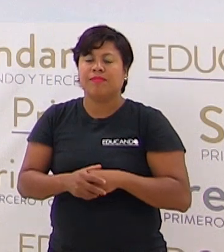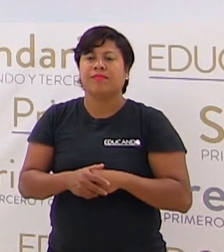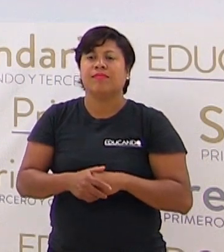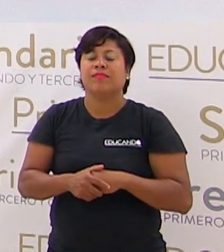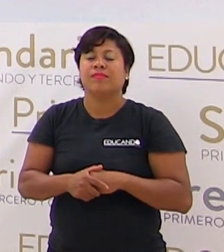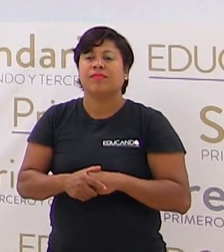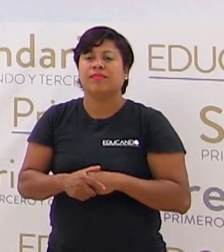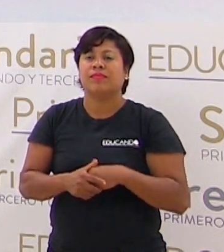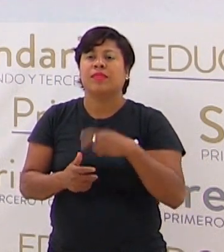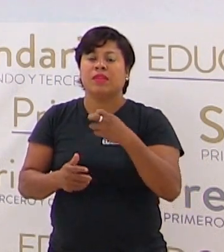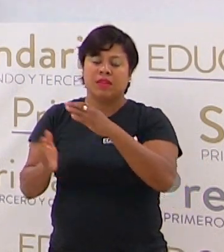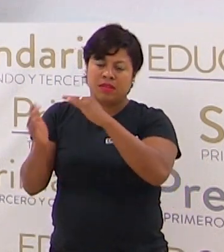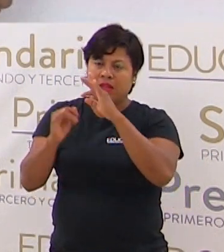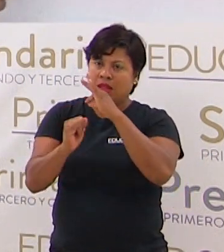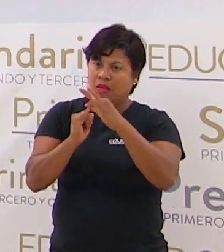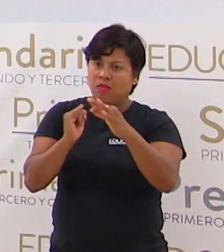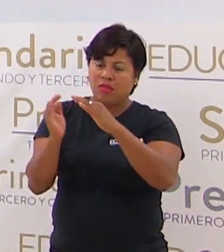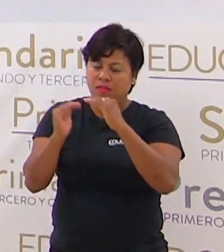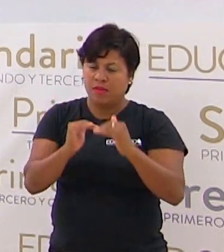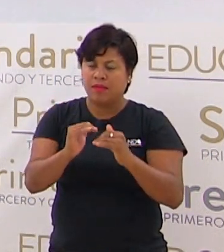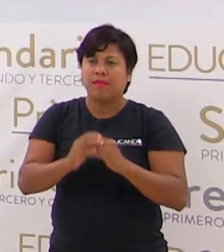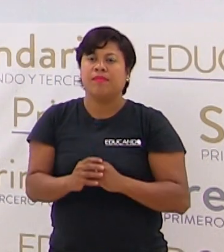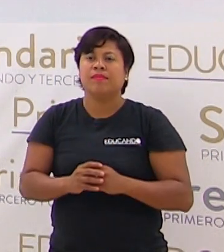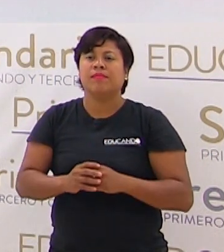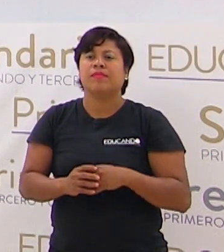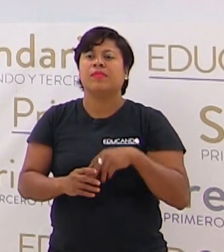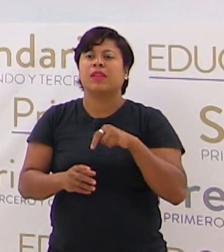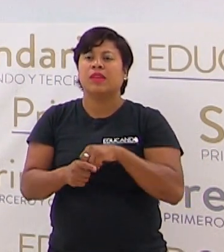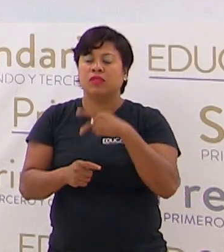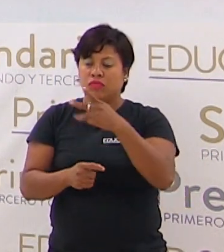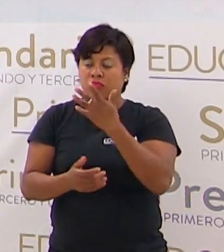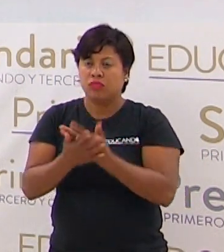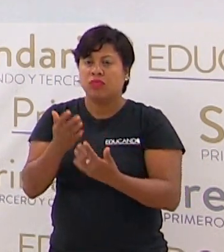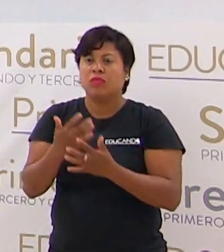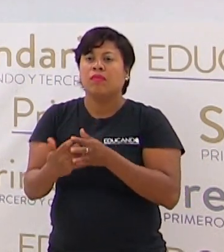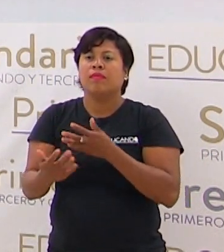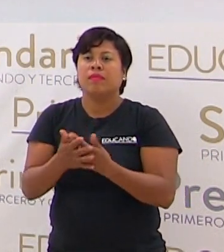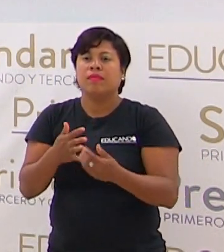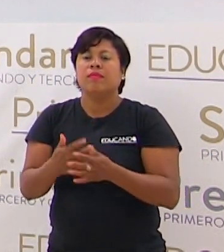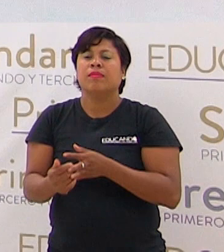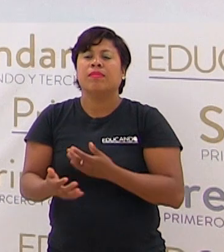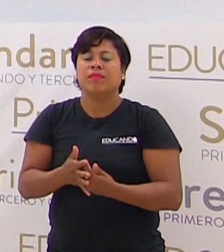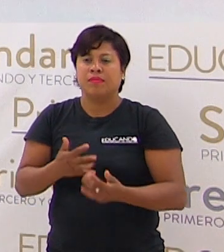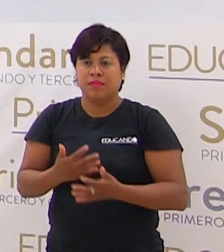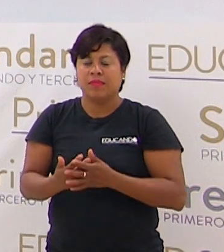Y por consecuencia lógica, la última, en sus obras